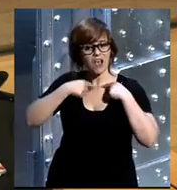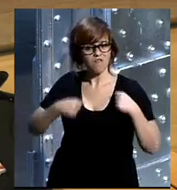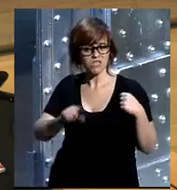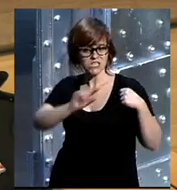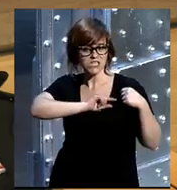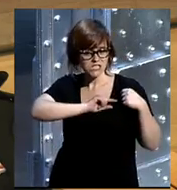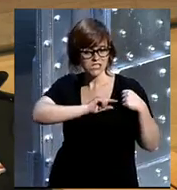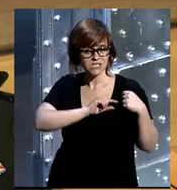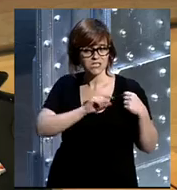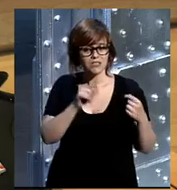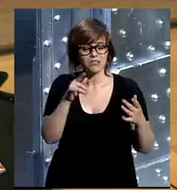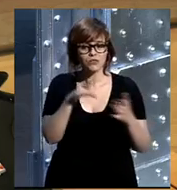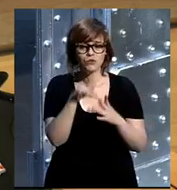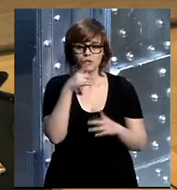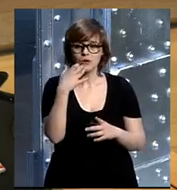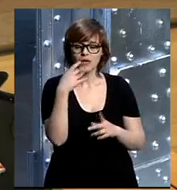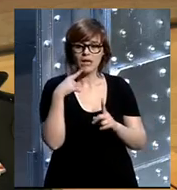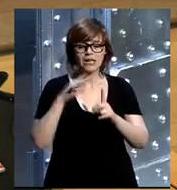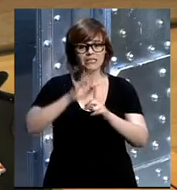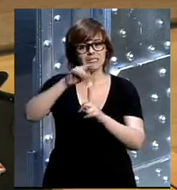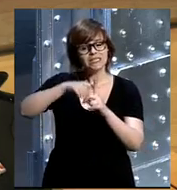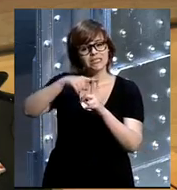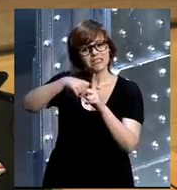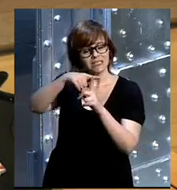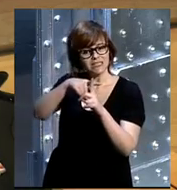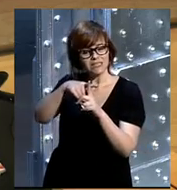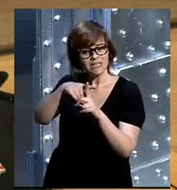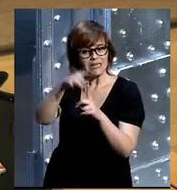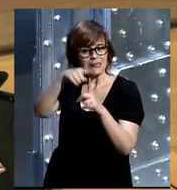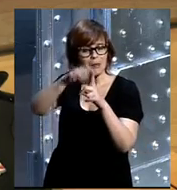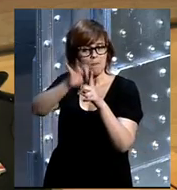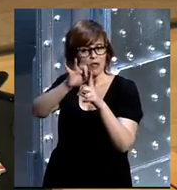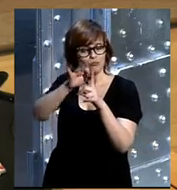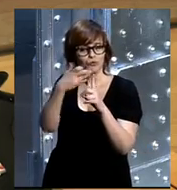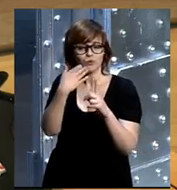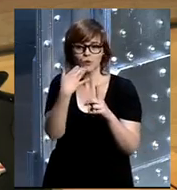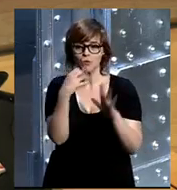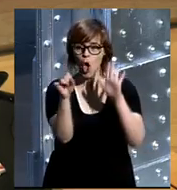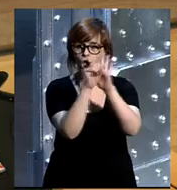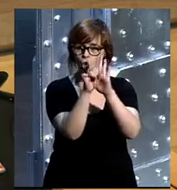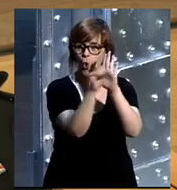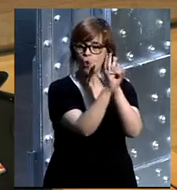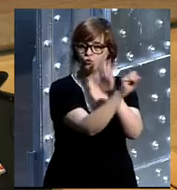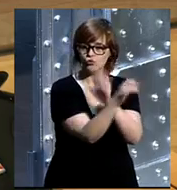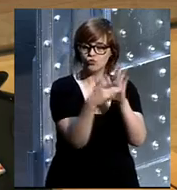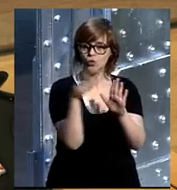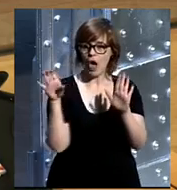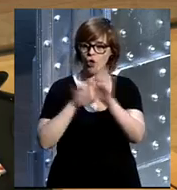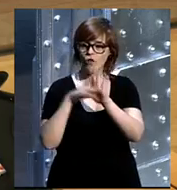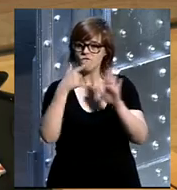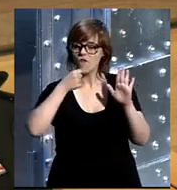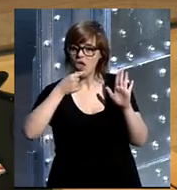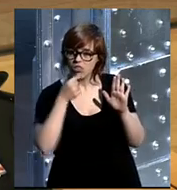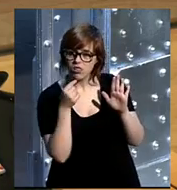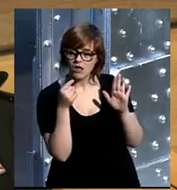de grado de temperatura de la plancha, con unos iconos de codificación mucho más sencilla para no